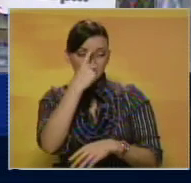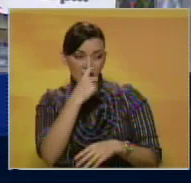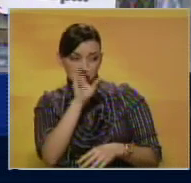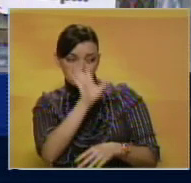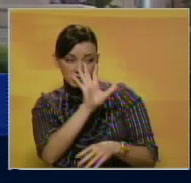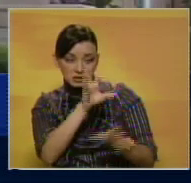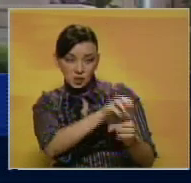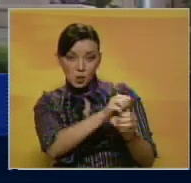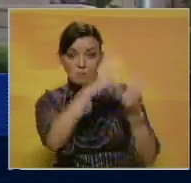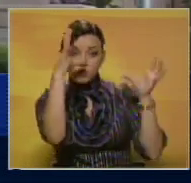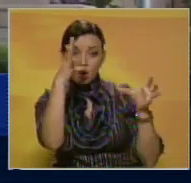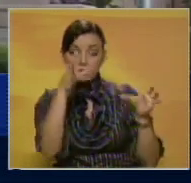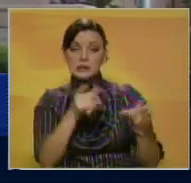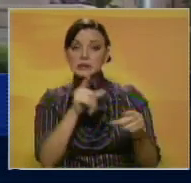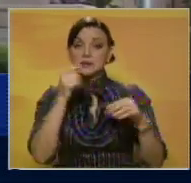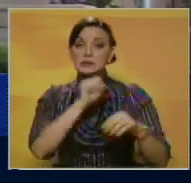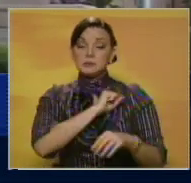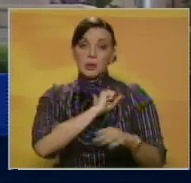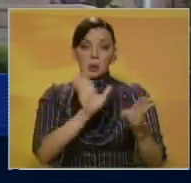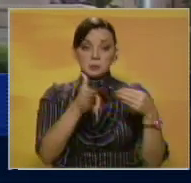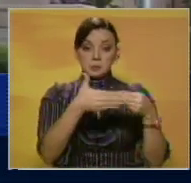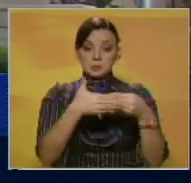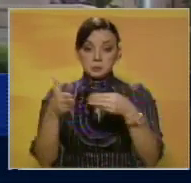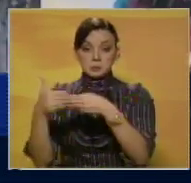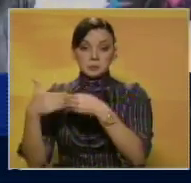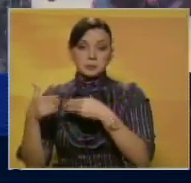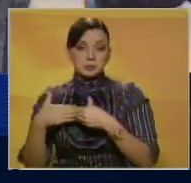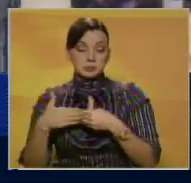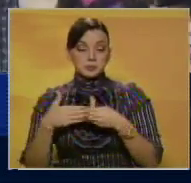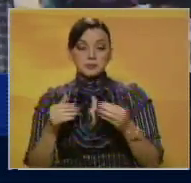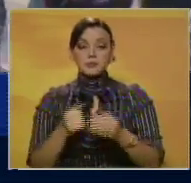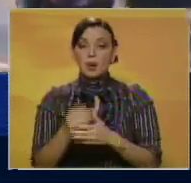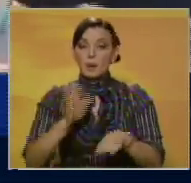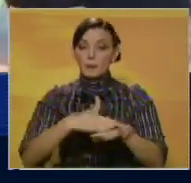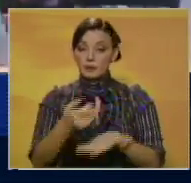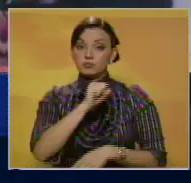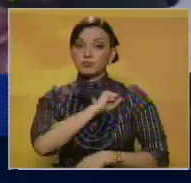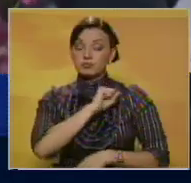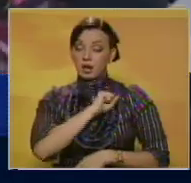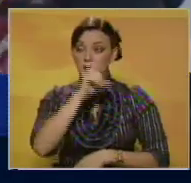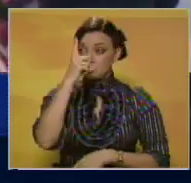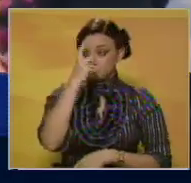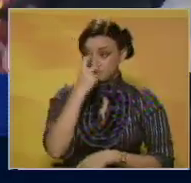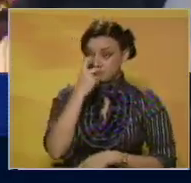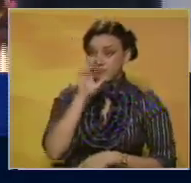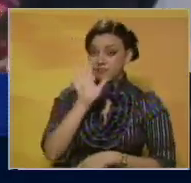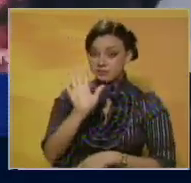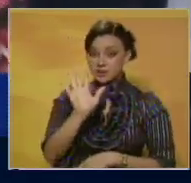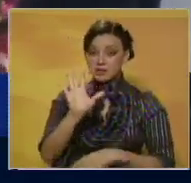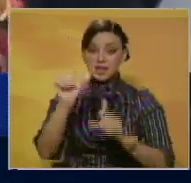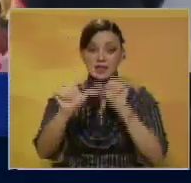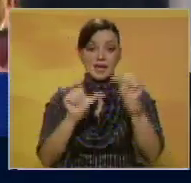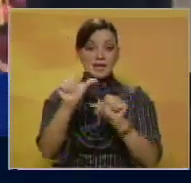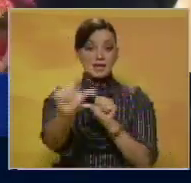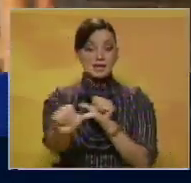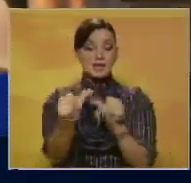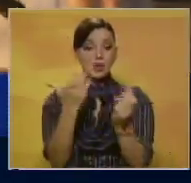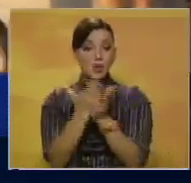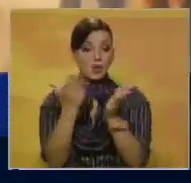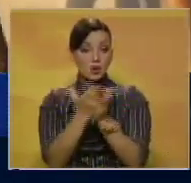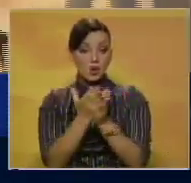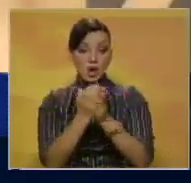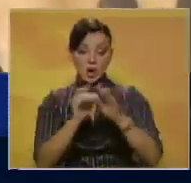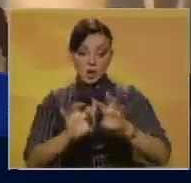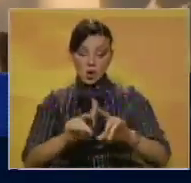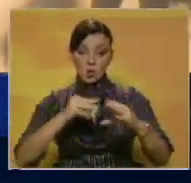1.200 escuelas de la ciudad californiana fueron cerradas debido a una amenaza recibida por el Distrito Escolar de Los Ángeles a través de